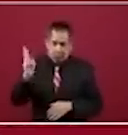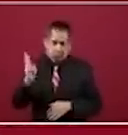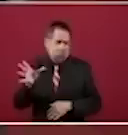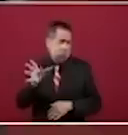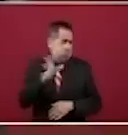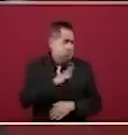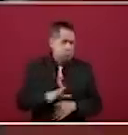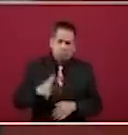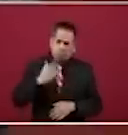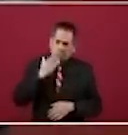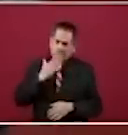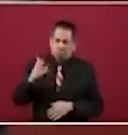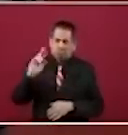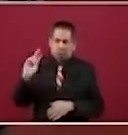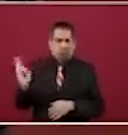universidad,